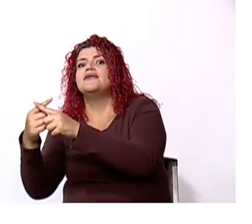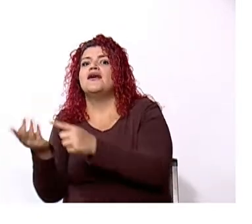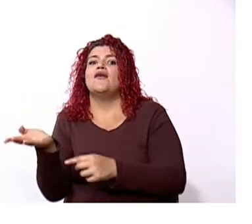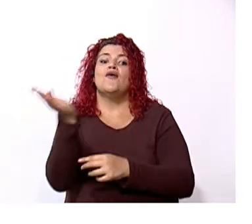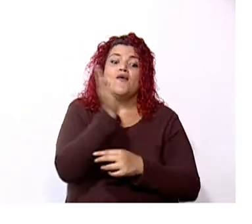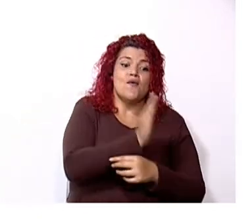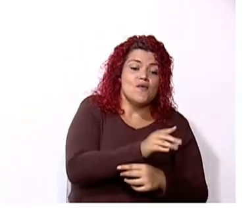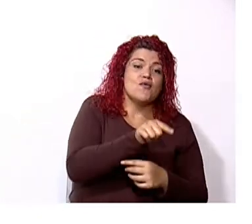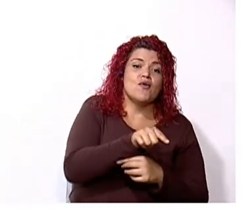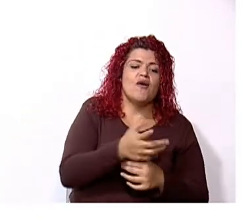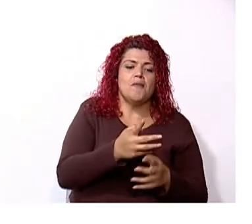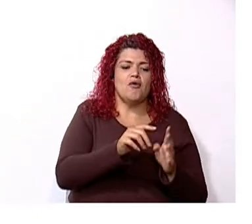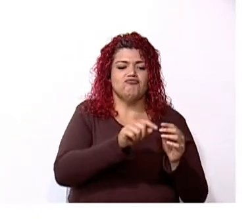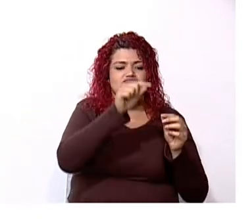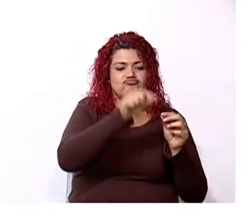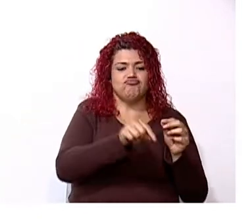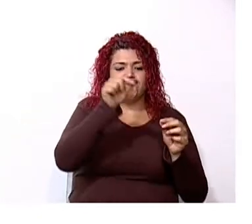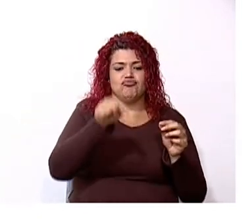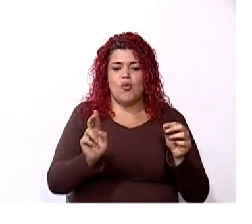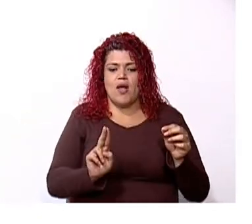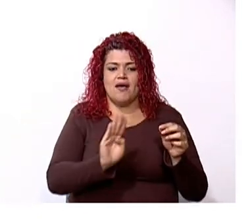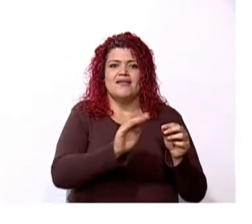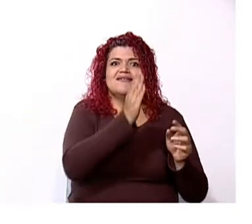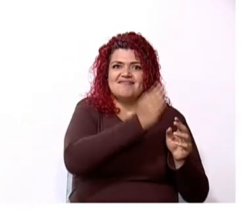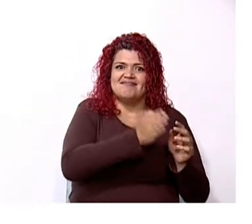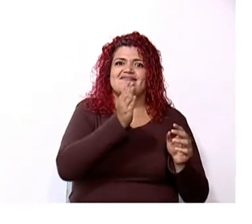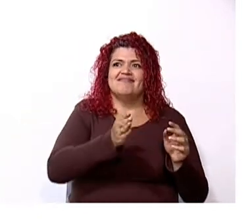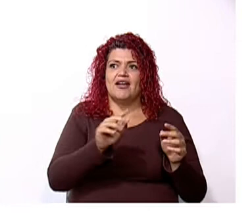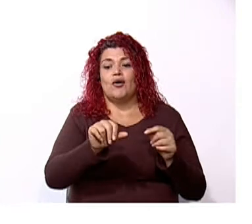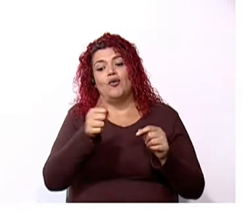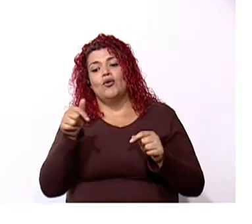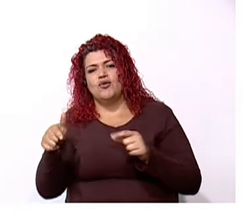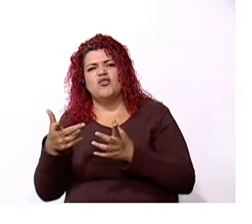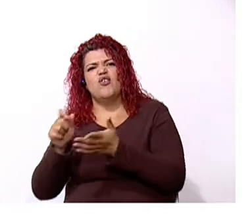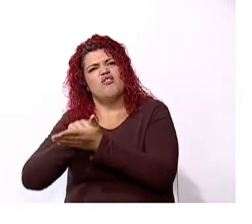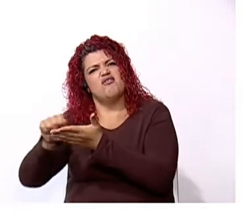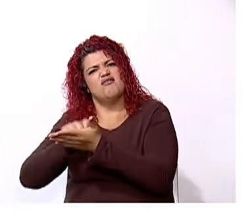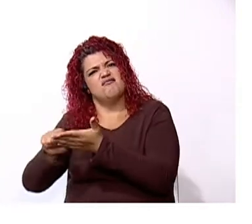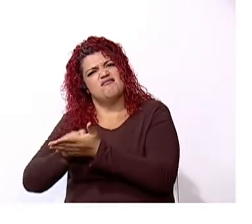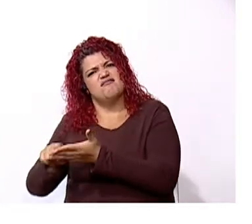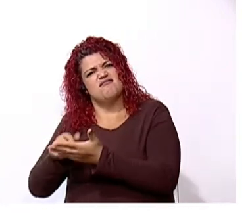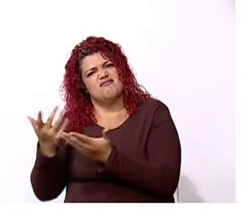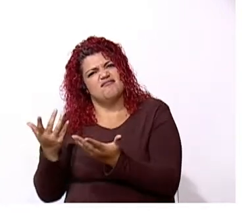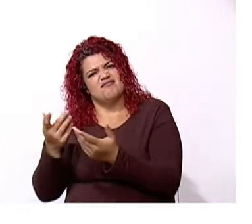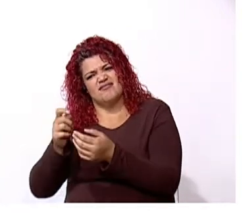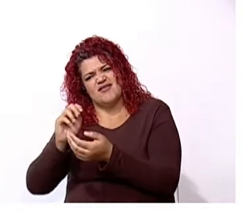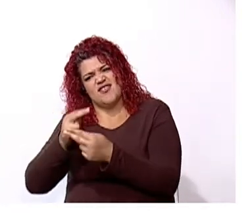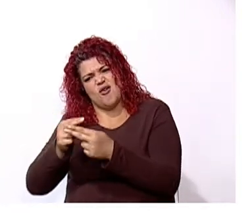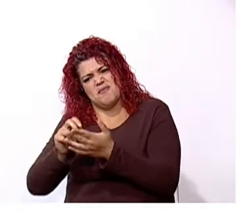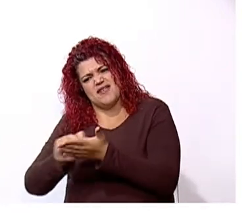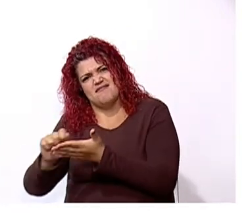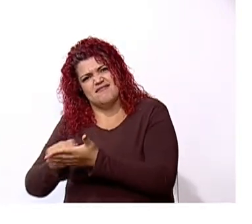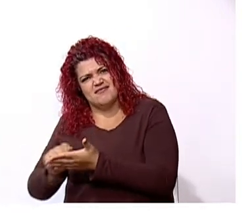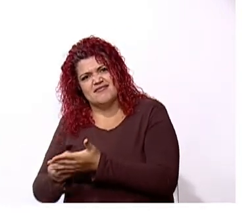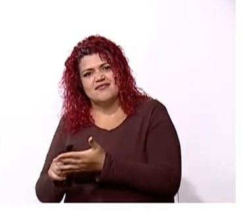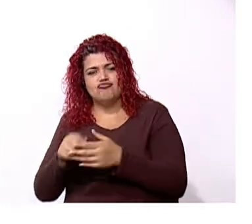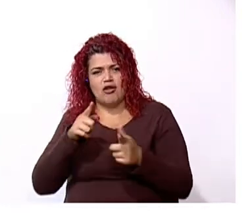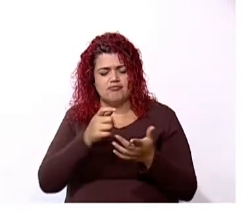representación gráfica y la representación literal. Vamos, anótenlo en la hojita de apuntes.